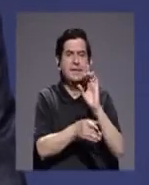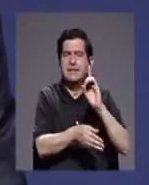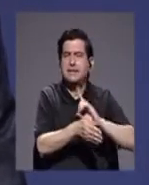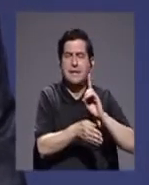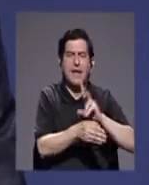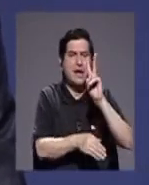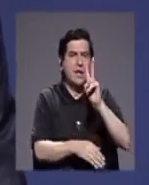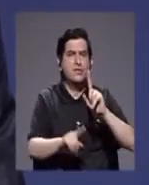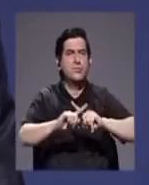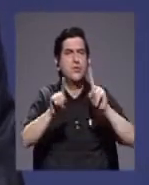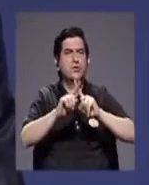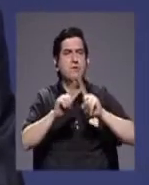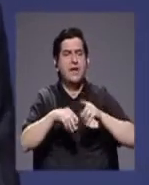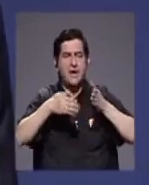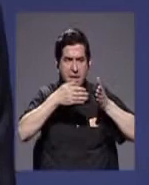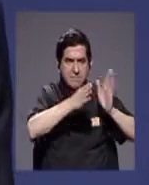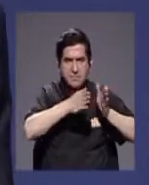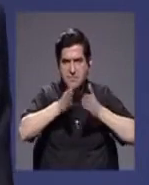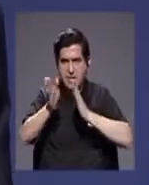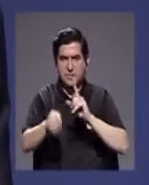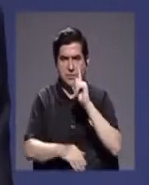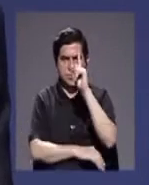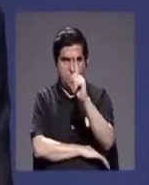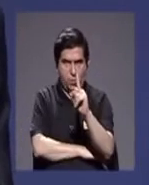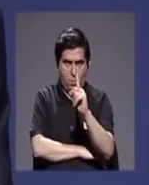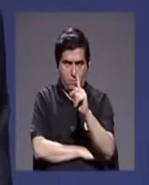verla en dos direcciones. Una es